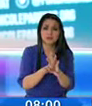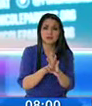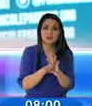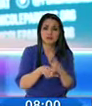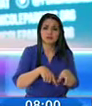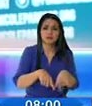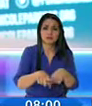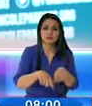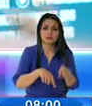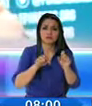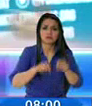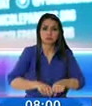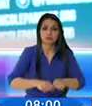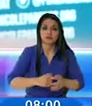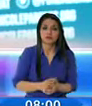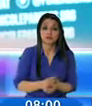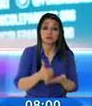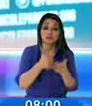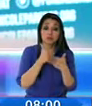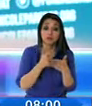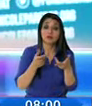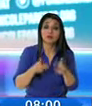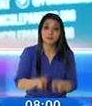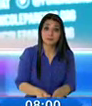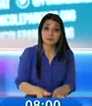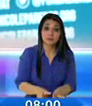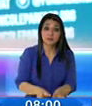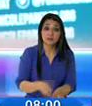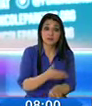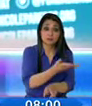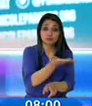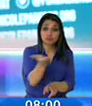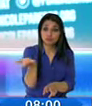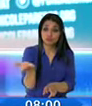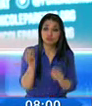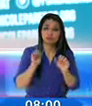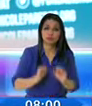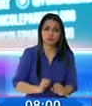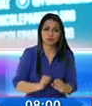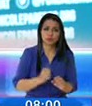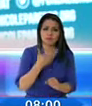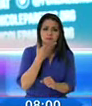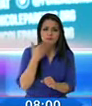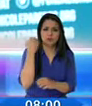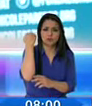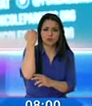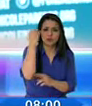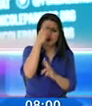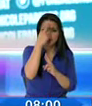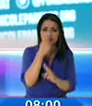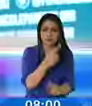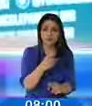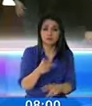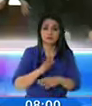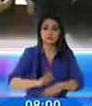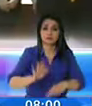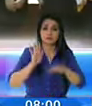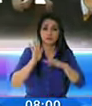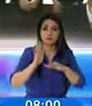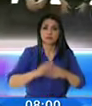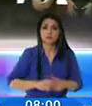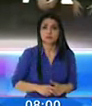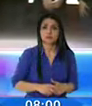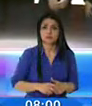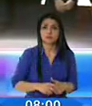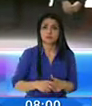de tránsito, que permita también que ustedes puedan ver fortalecidos sus derechos. Ese es nuestro compromiso.